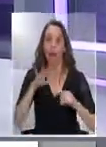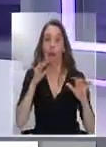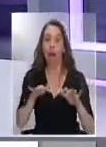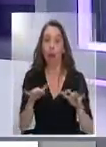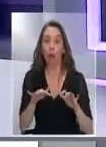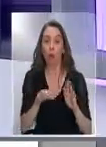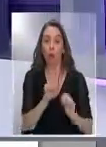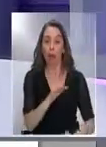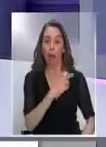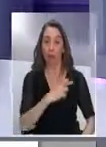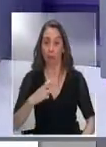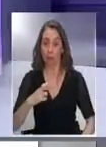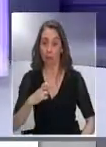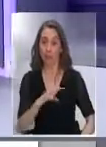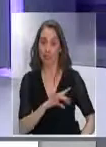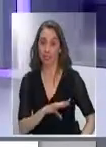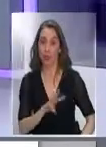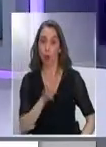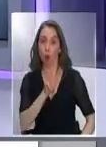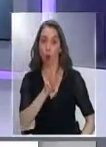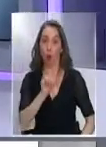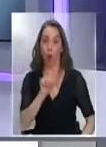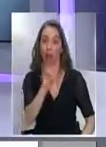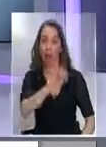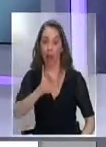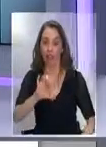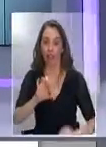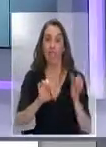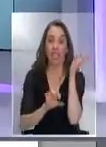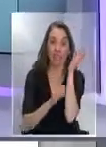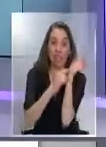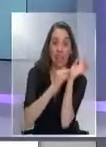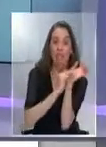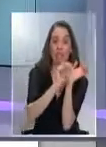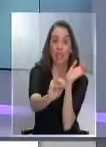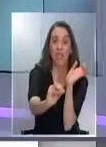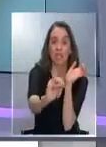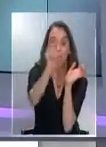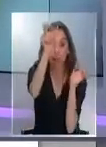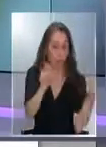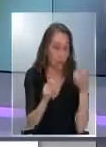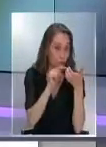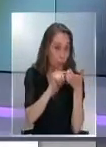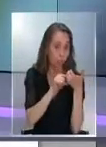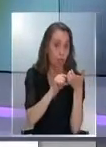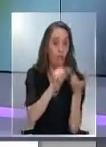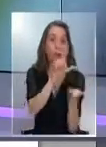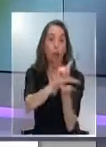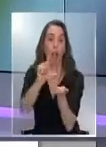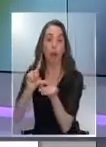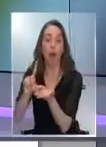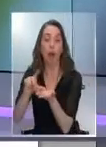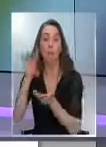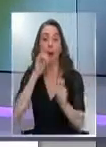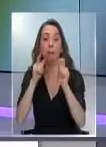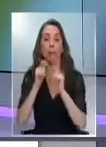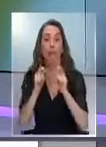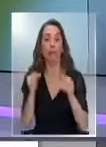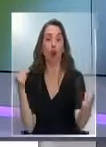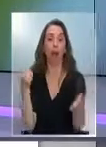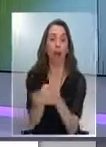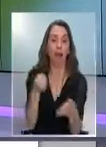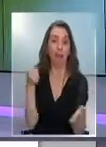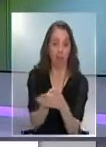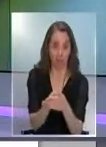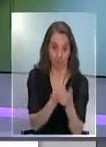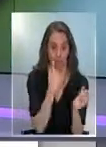por los conductores chilenos, Waze, ahora avisará a los usuarios de aquellas zonas con más riesgo de accidente de tránsito. Veamos